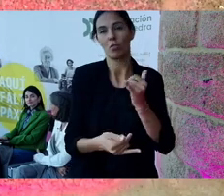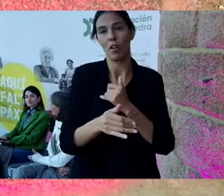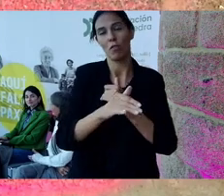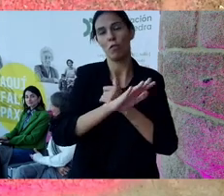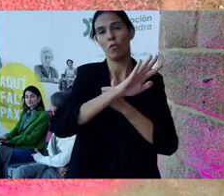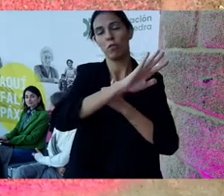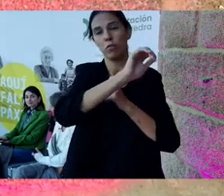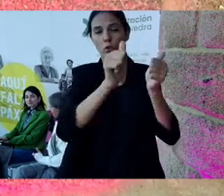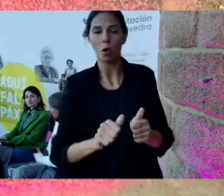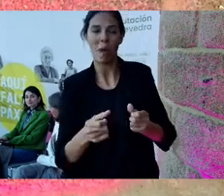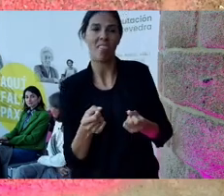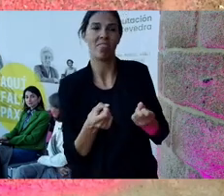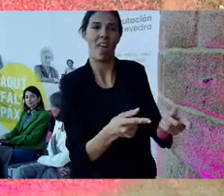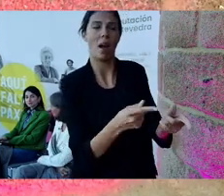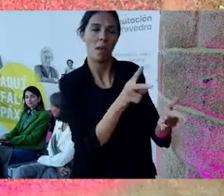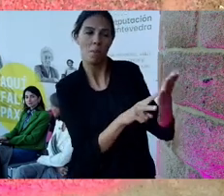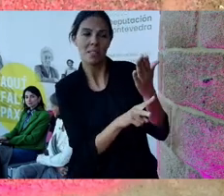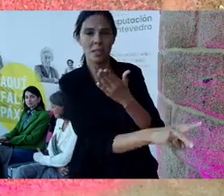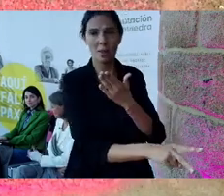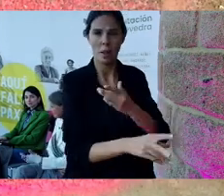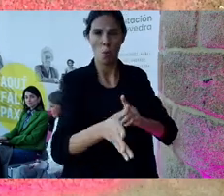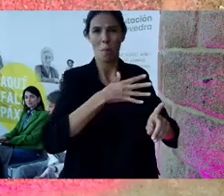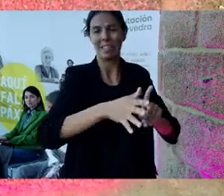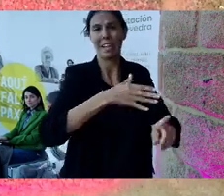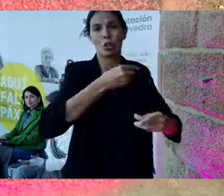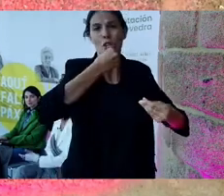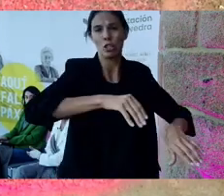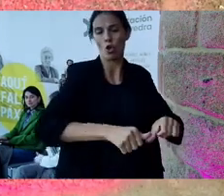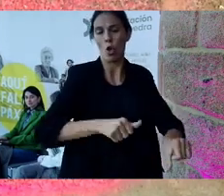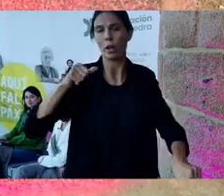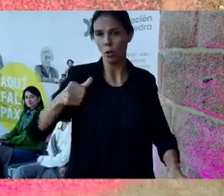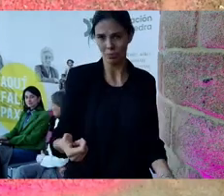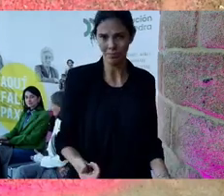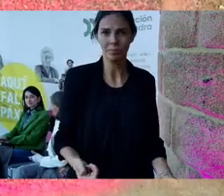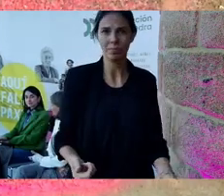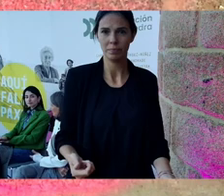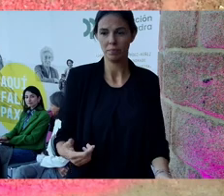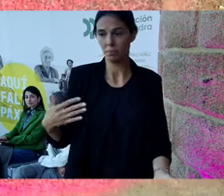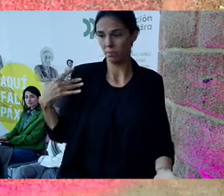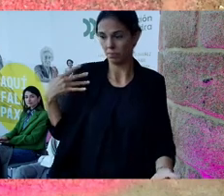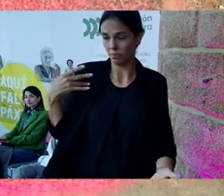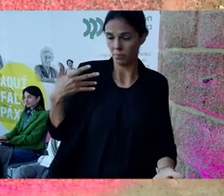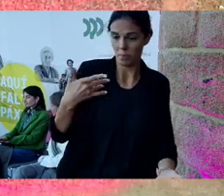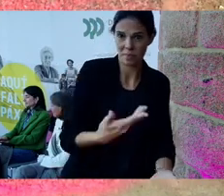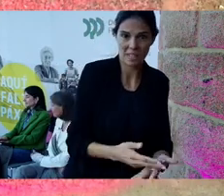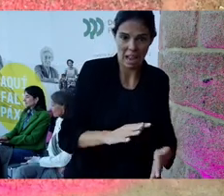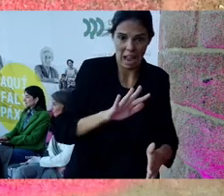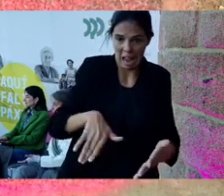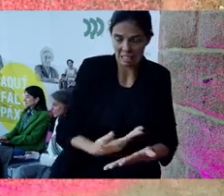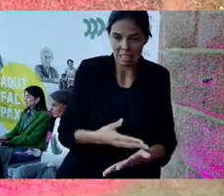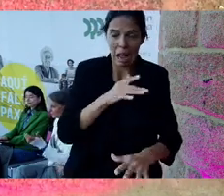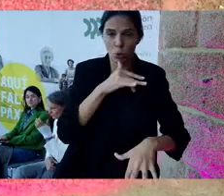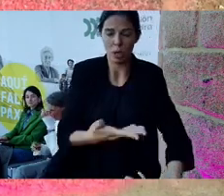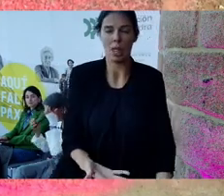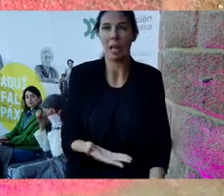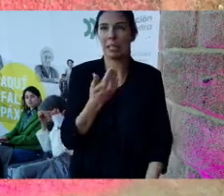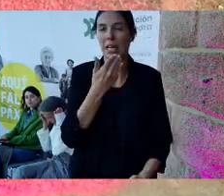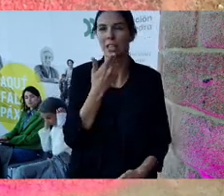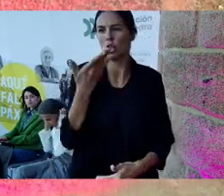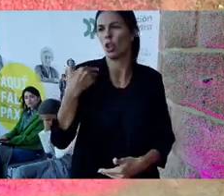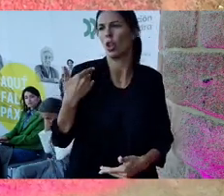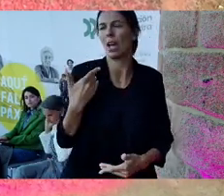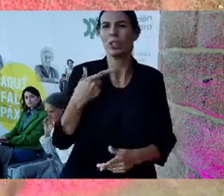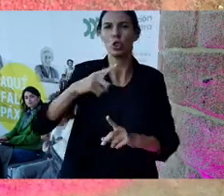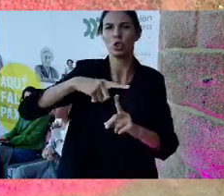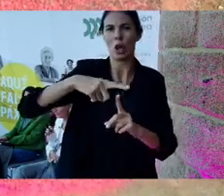cual es una forma más de invisibilizarla y de maltratarla históricamente, que se ha mantenido hasta el día de hoy,